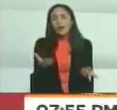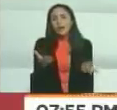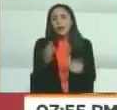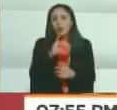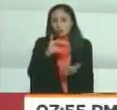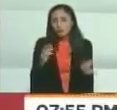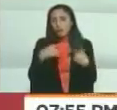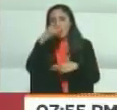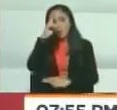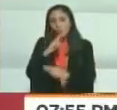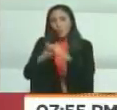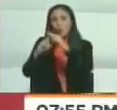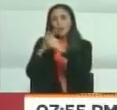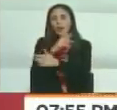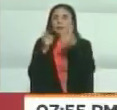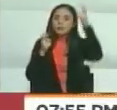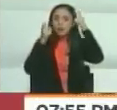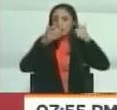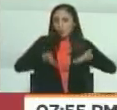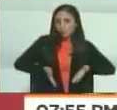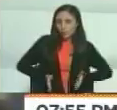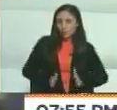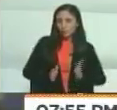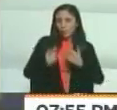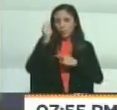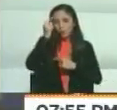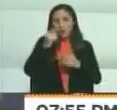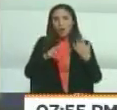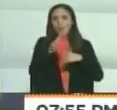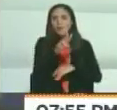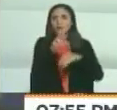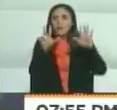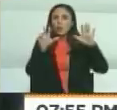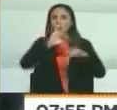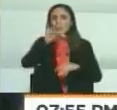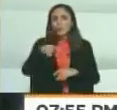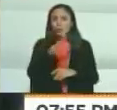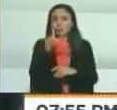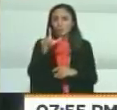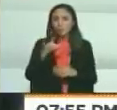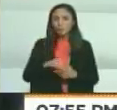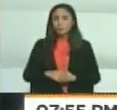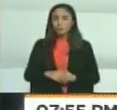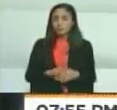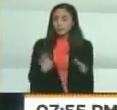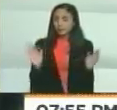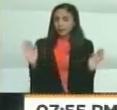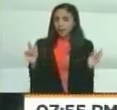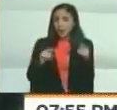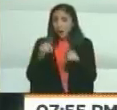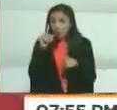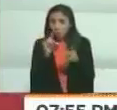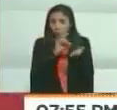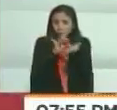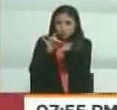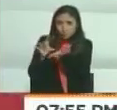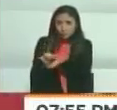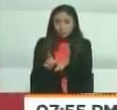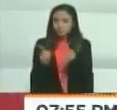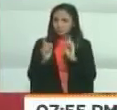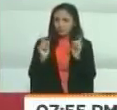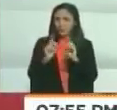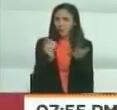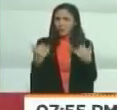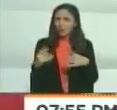Chávez en su nacimiento. Del partido de Hugo Chávez. Nadie se sienta excluido. Este es el partido de la